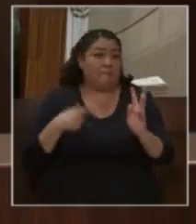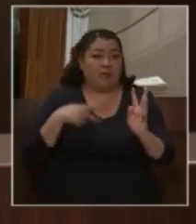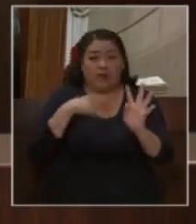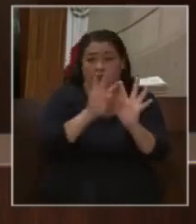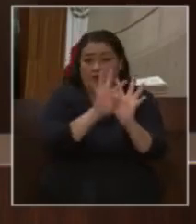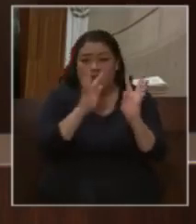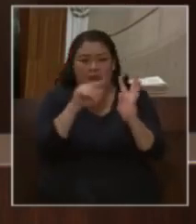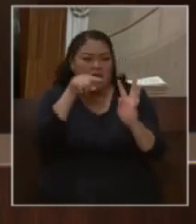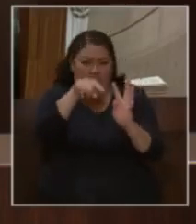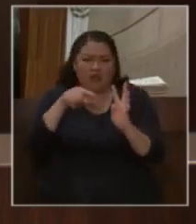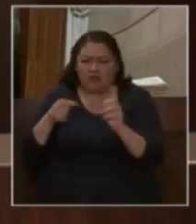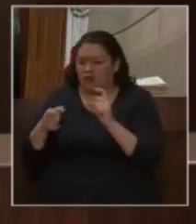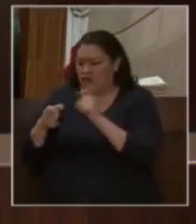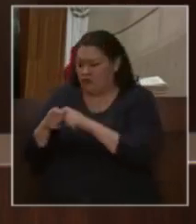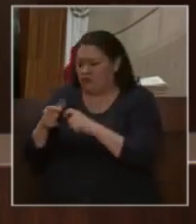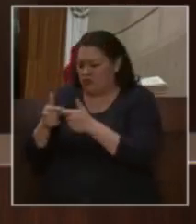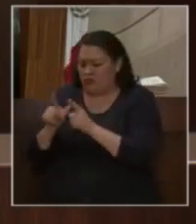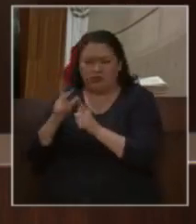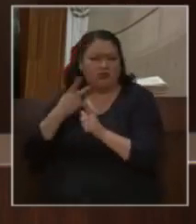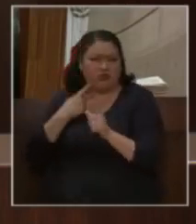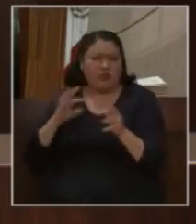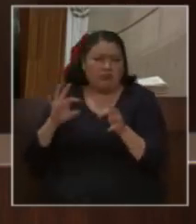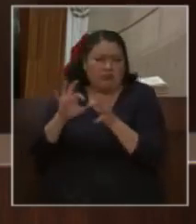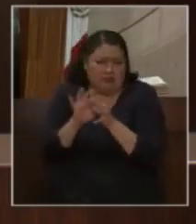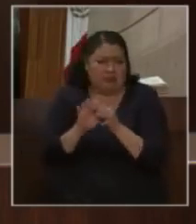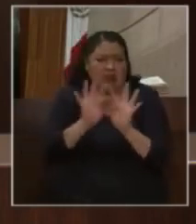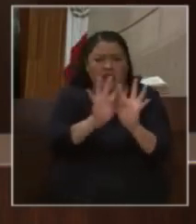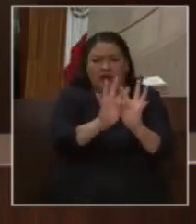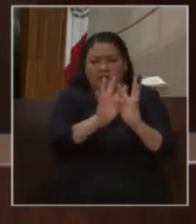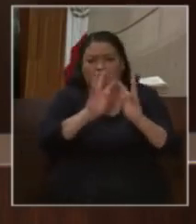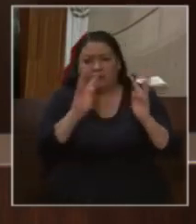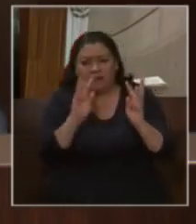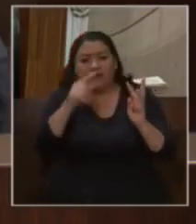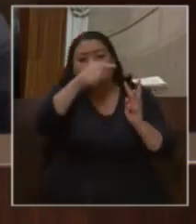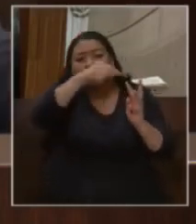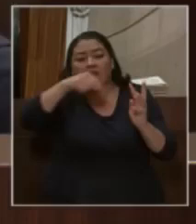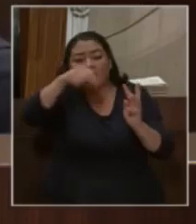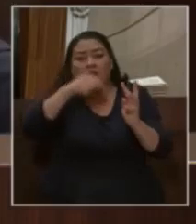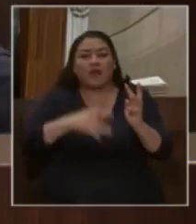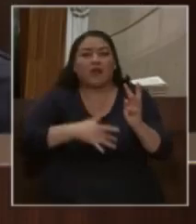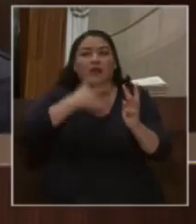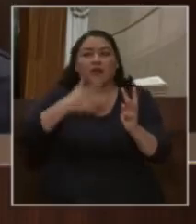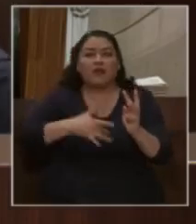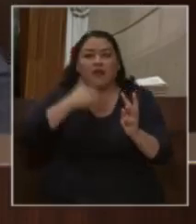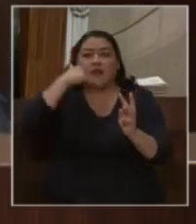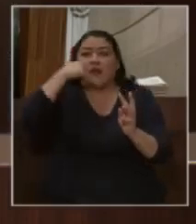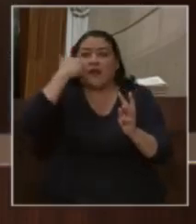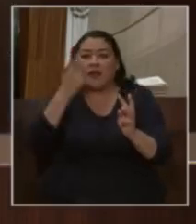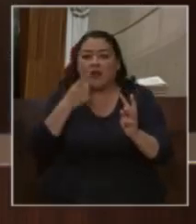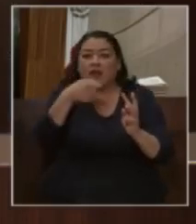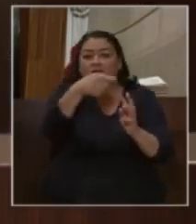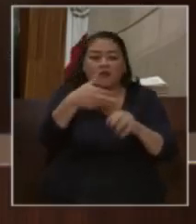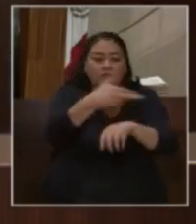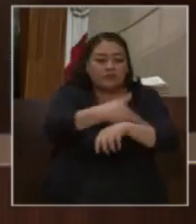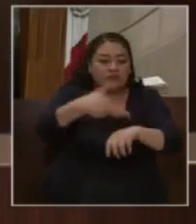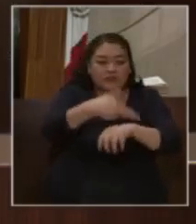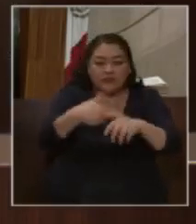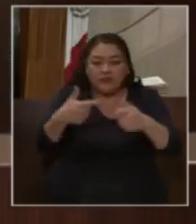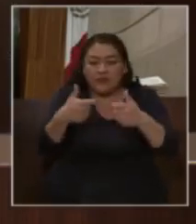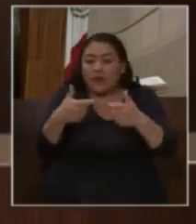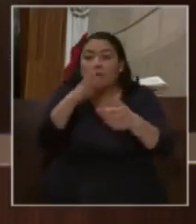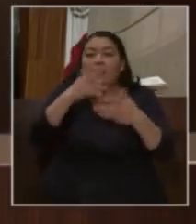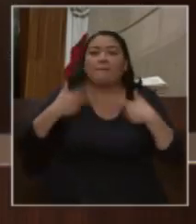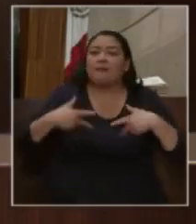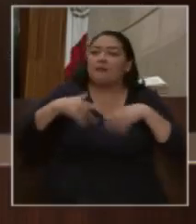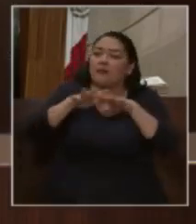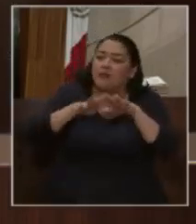vinculadas al partido político, estuvieran en posibilidad de crear un mecanismo de